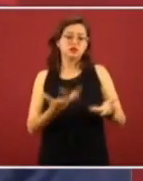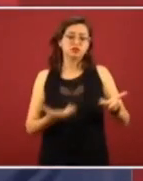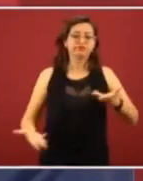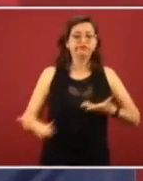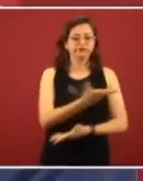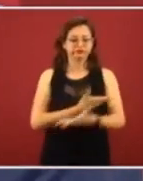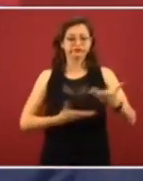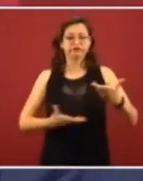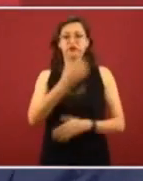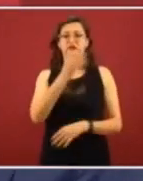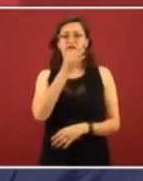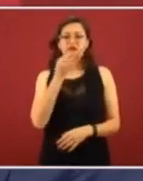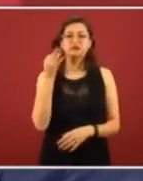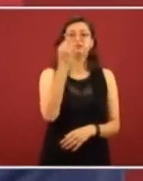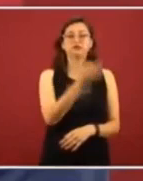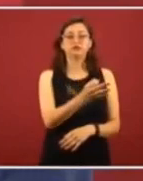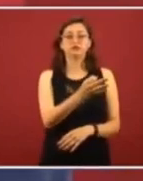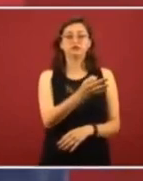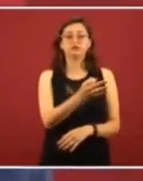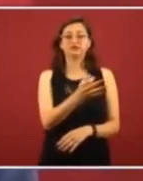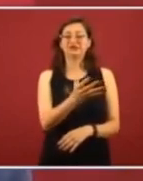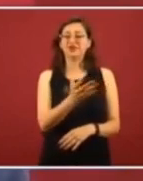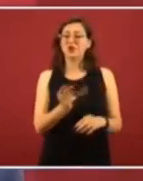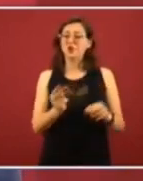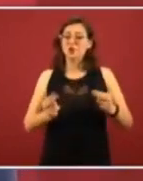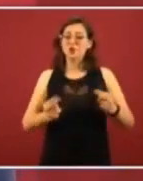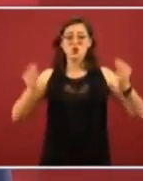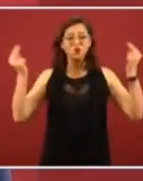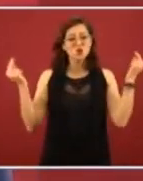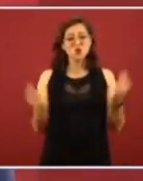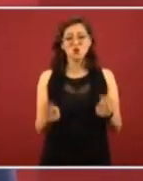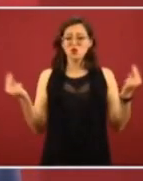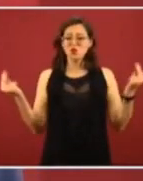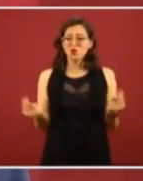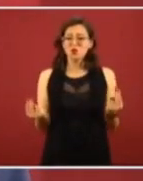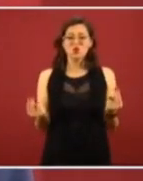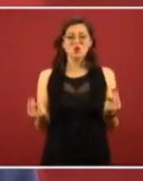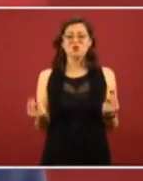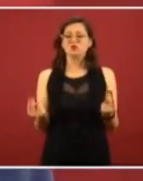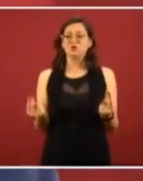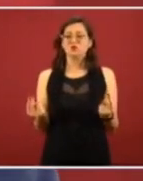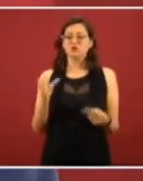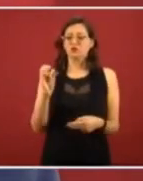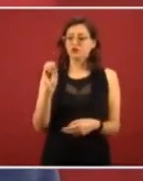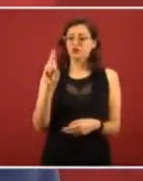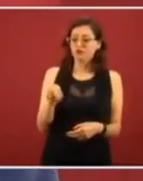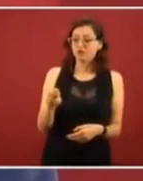hice mención de la urgencia de que la